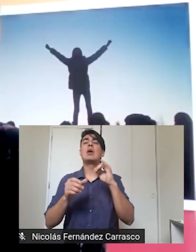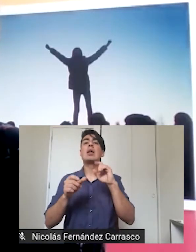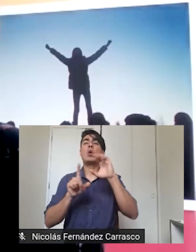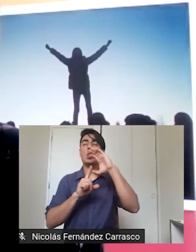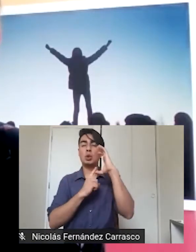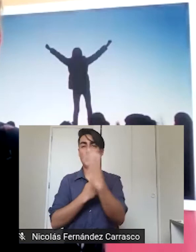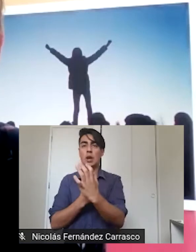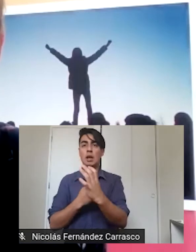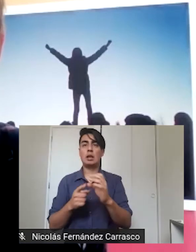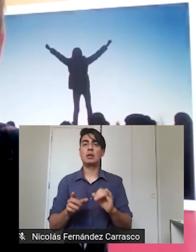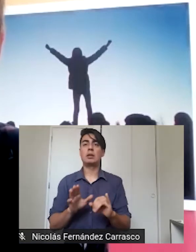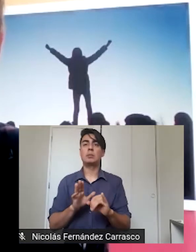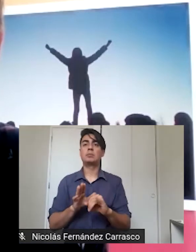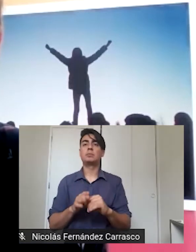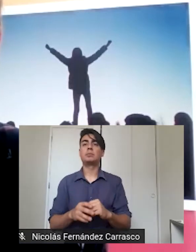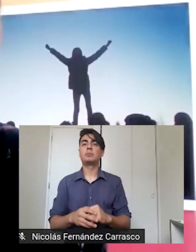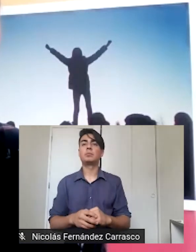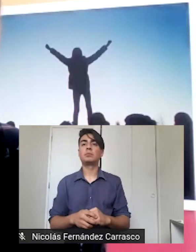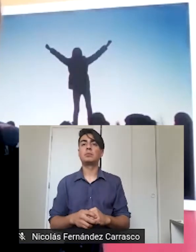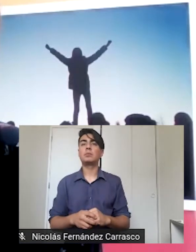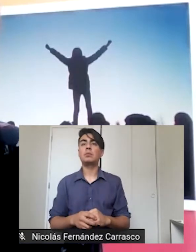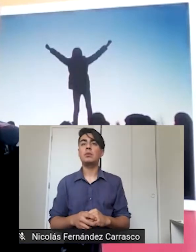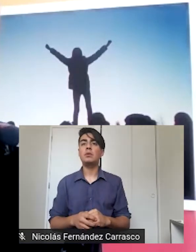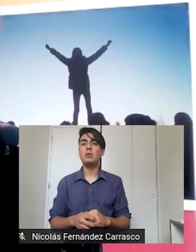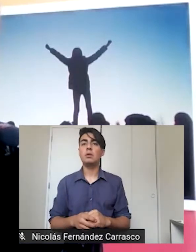Cuando hablamos en estos tiempos de corona,